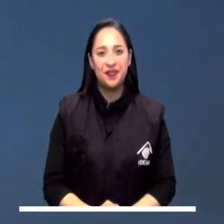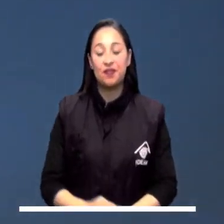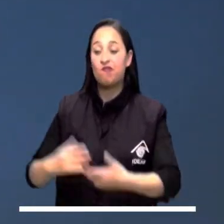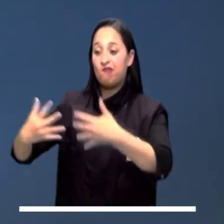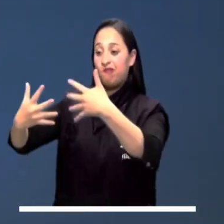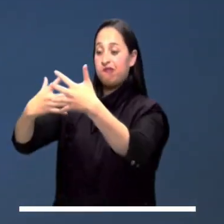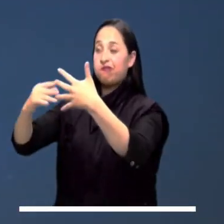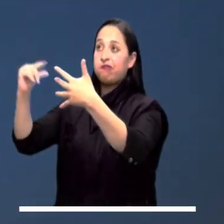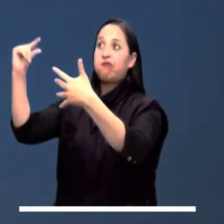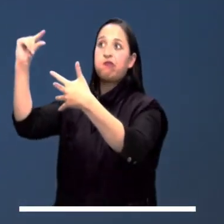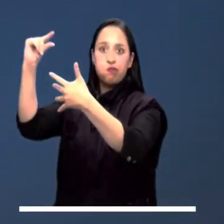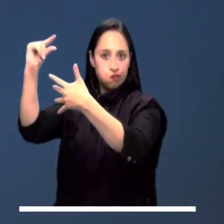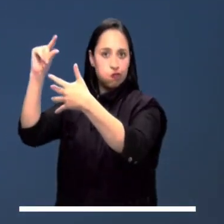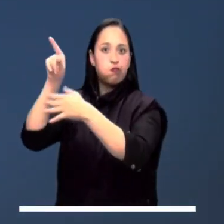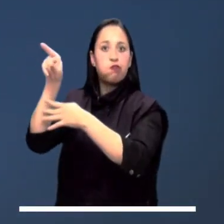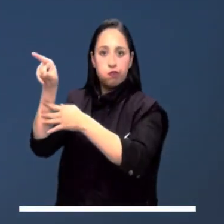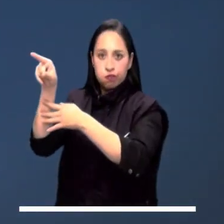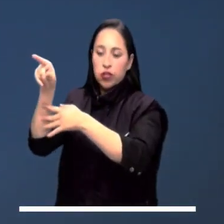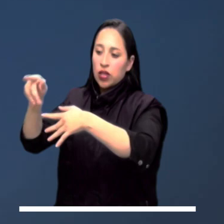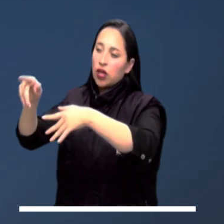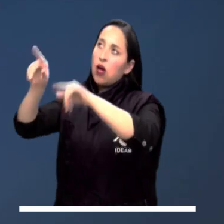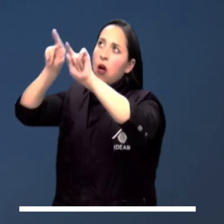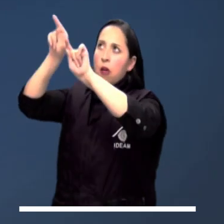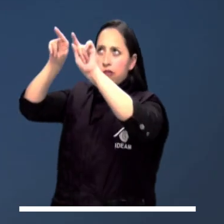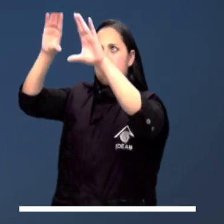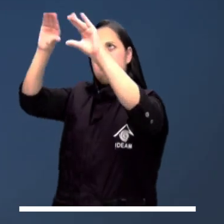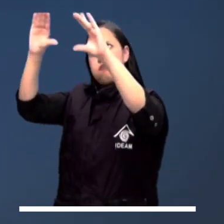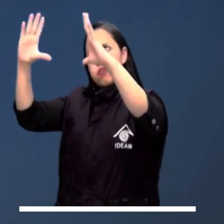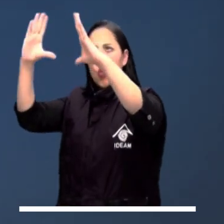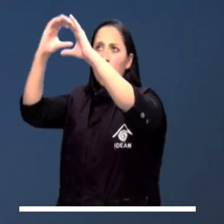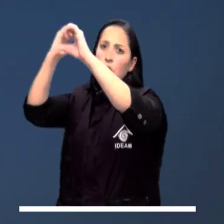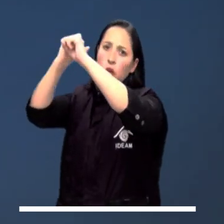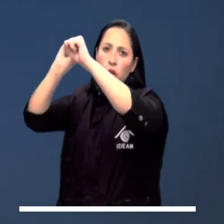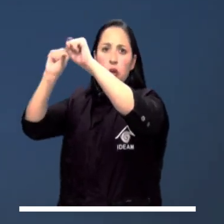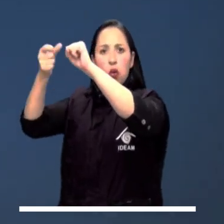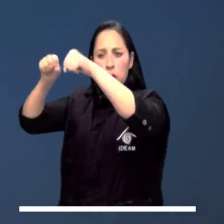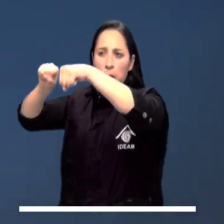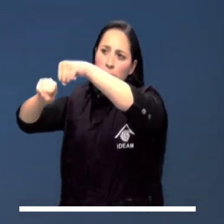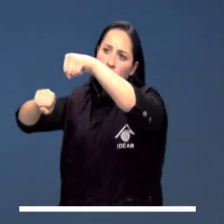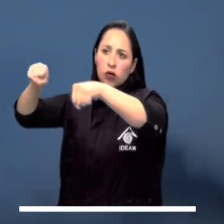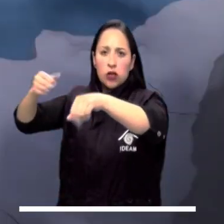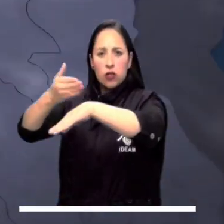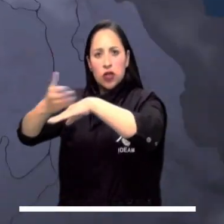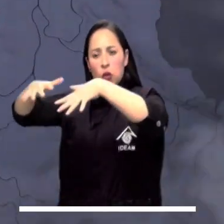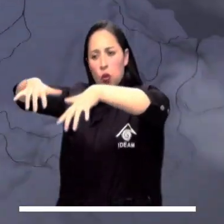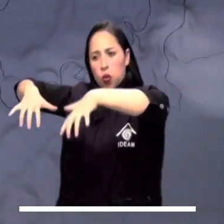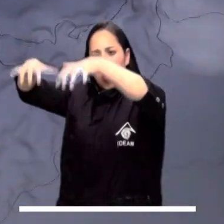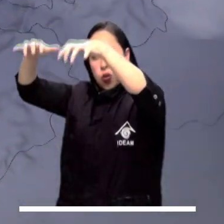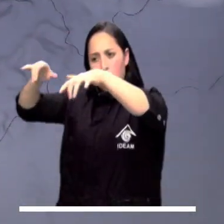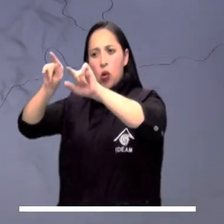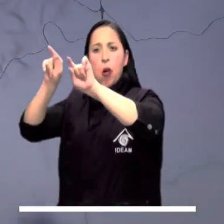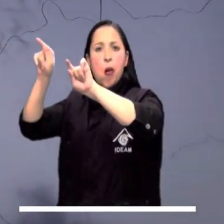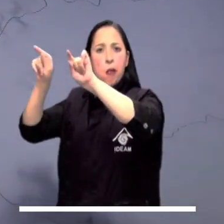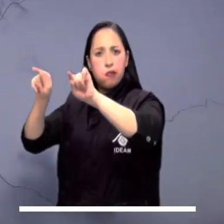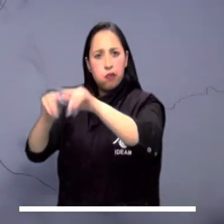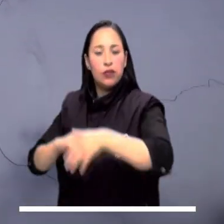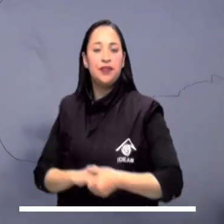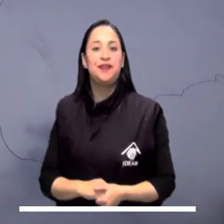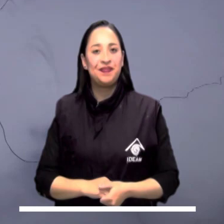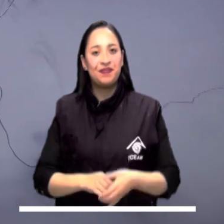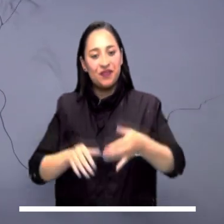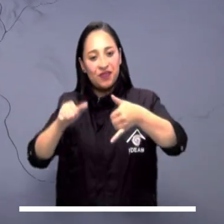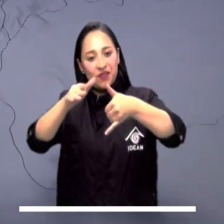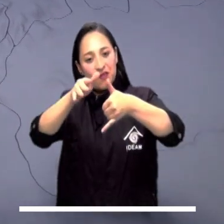Las islas de San Andrés continuarán presentando condiciones de cielo nublado y es probable que ocurran lluvias moderadas sobre algunos puntos del archipiélago.